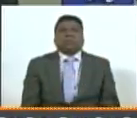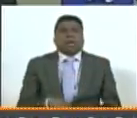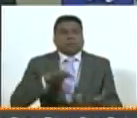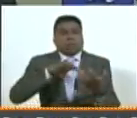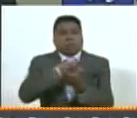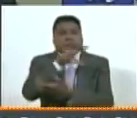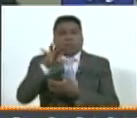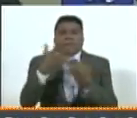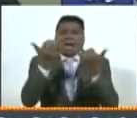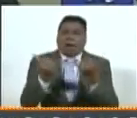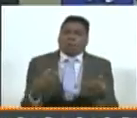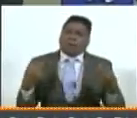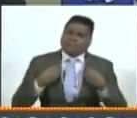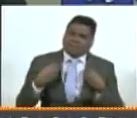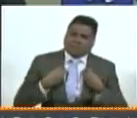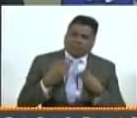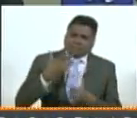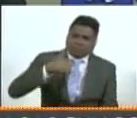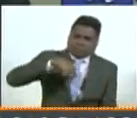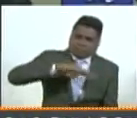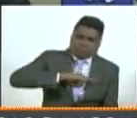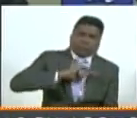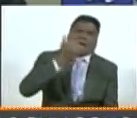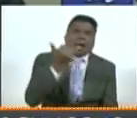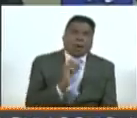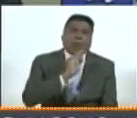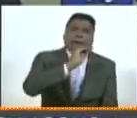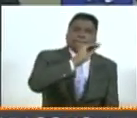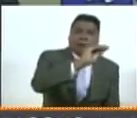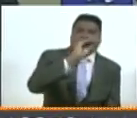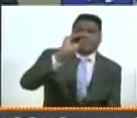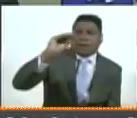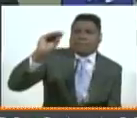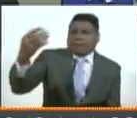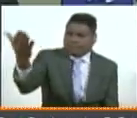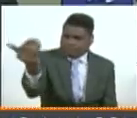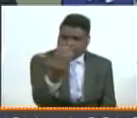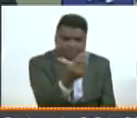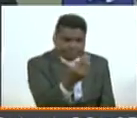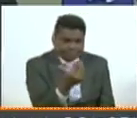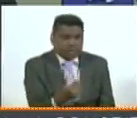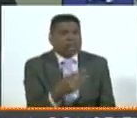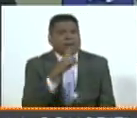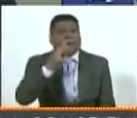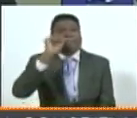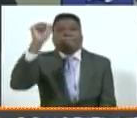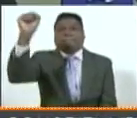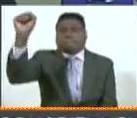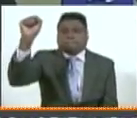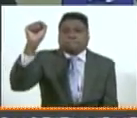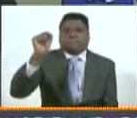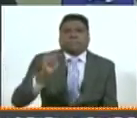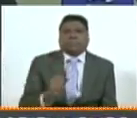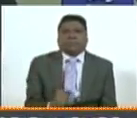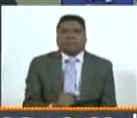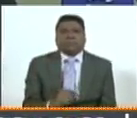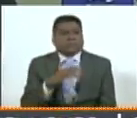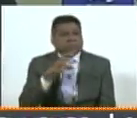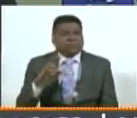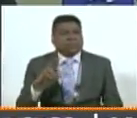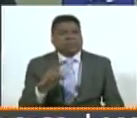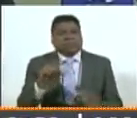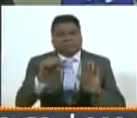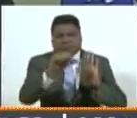que vivimos pues su convocatoria por el presidente de la república se encuentra